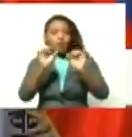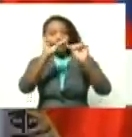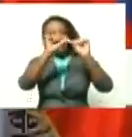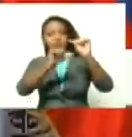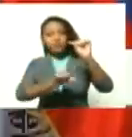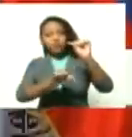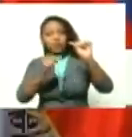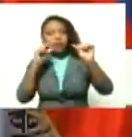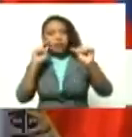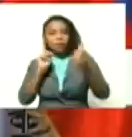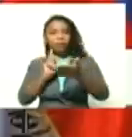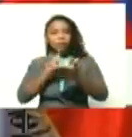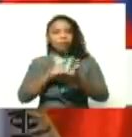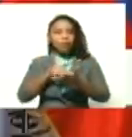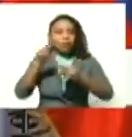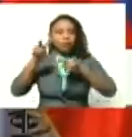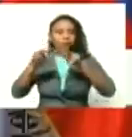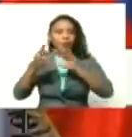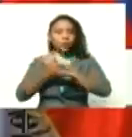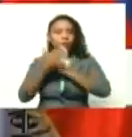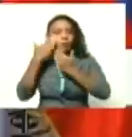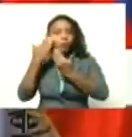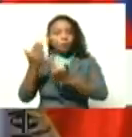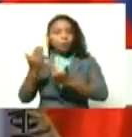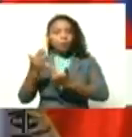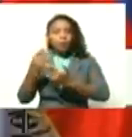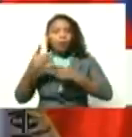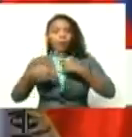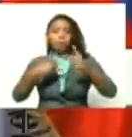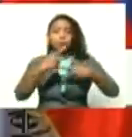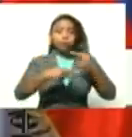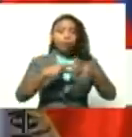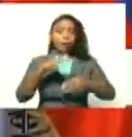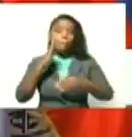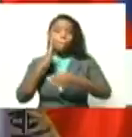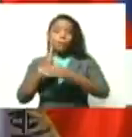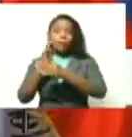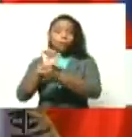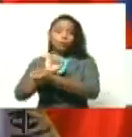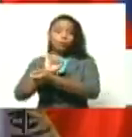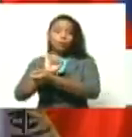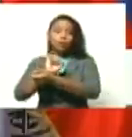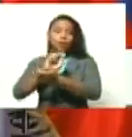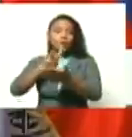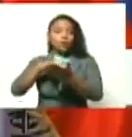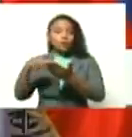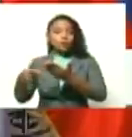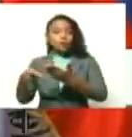presentación en un procedimiento con detenido para que decaiga la medida de manera